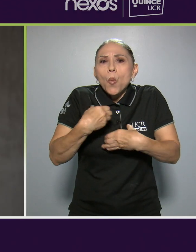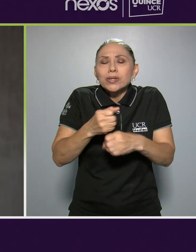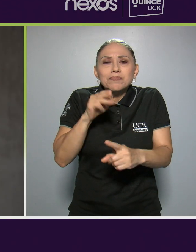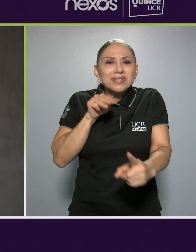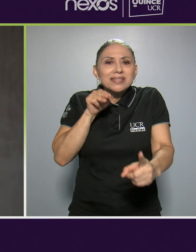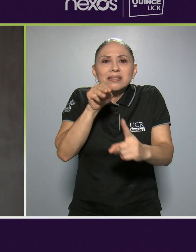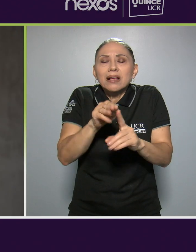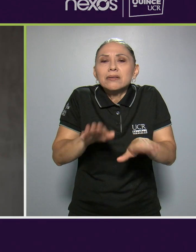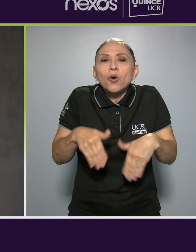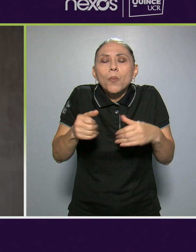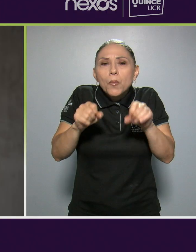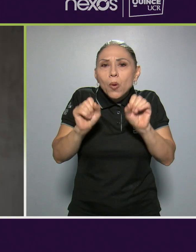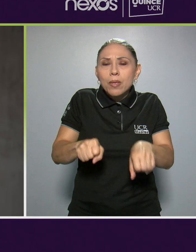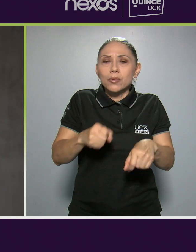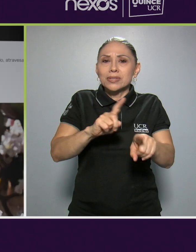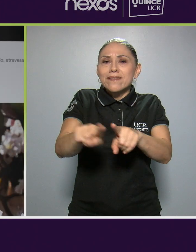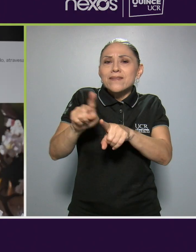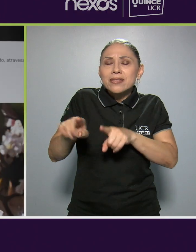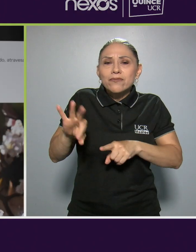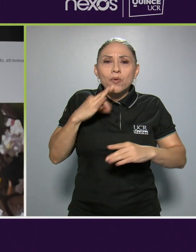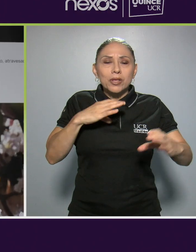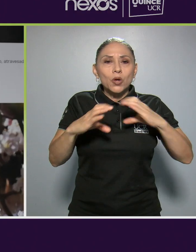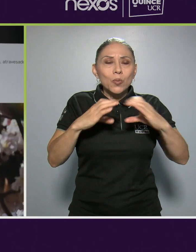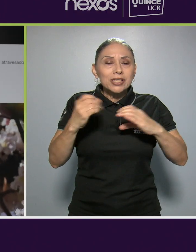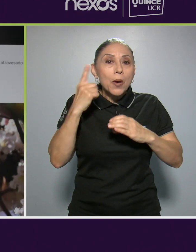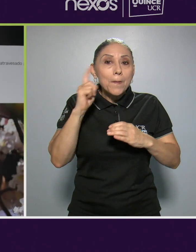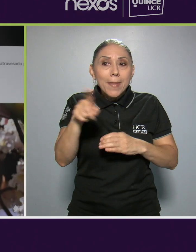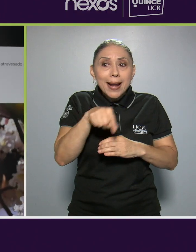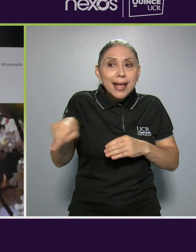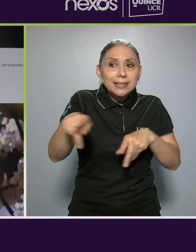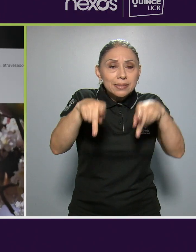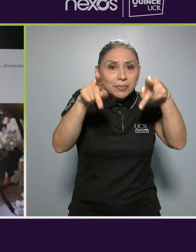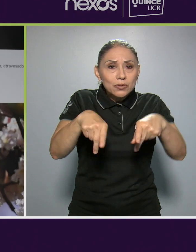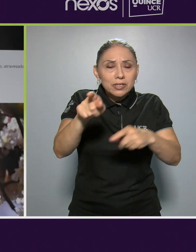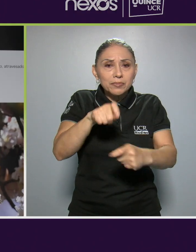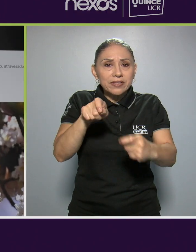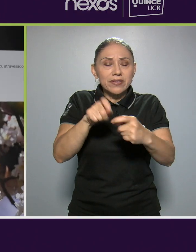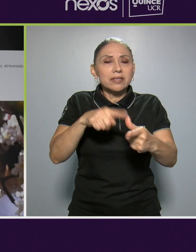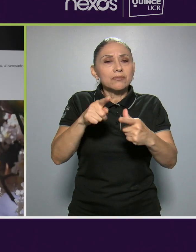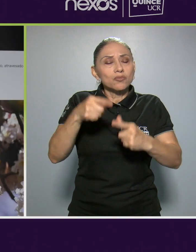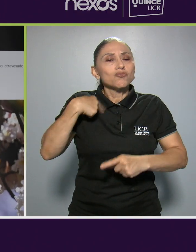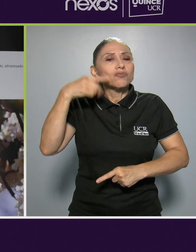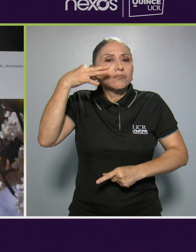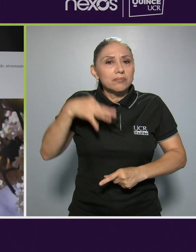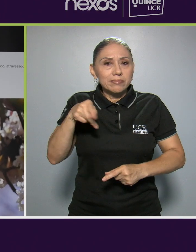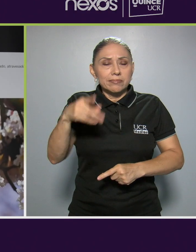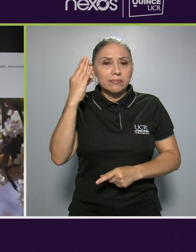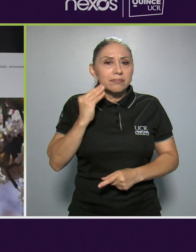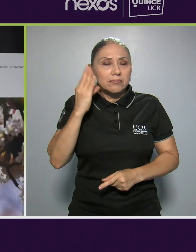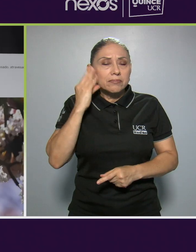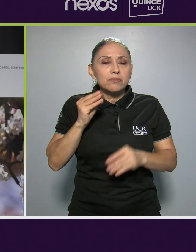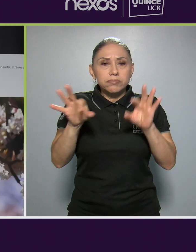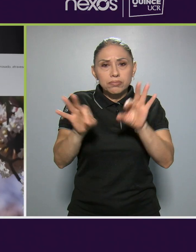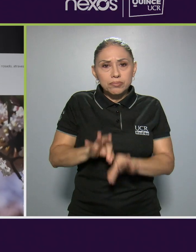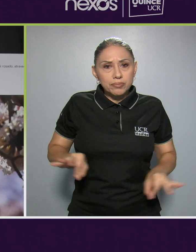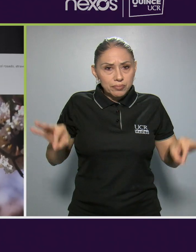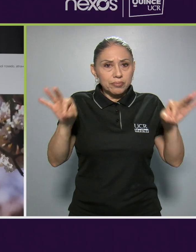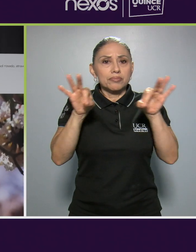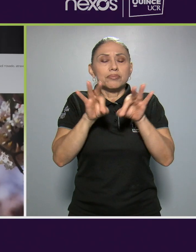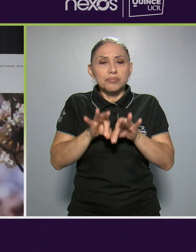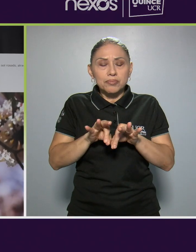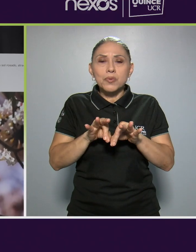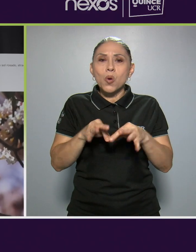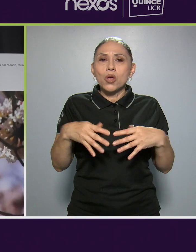o producir las formas de comunicación para ciertas personas específicas. Entonces creo que esa es una experiencia bastante importante